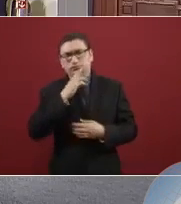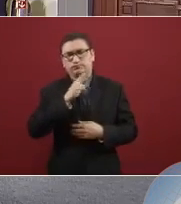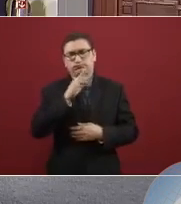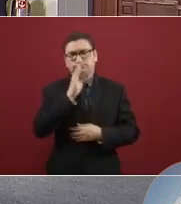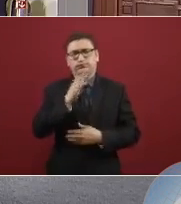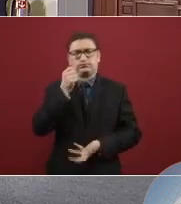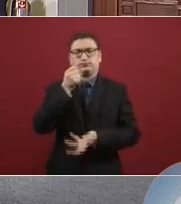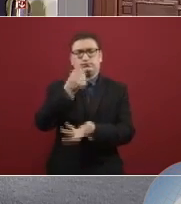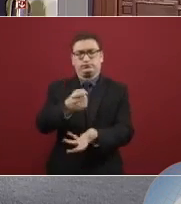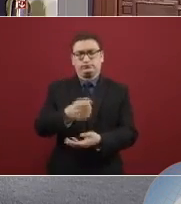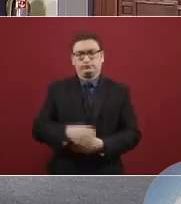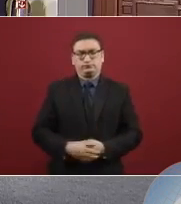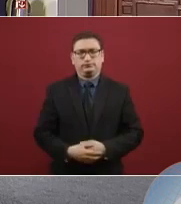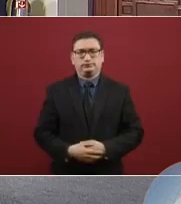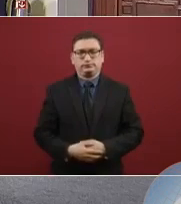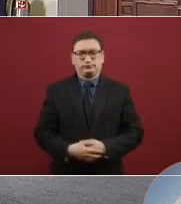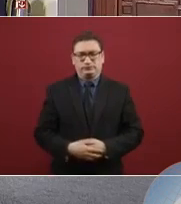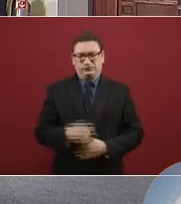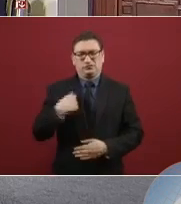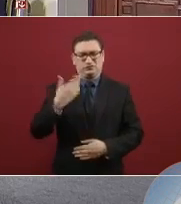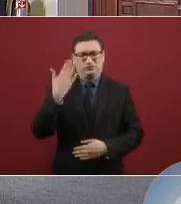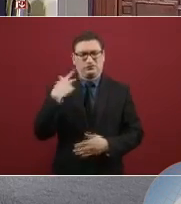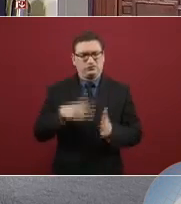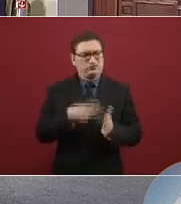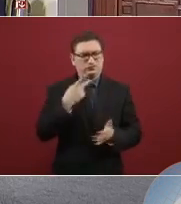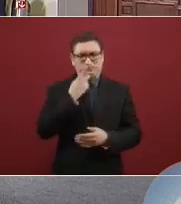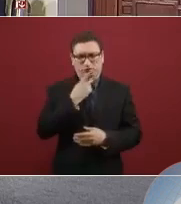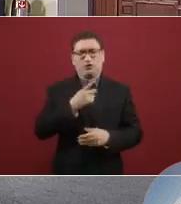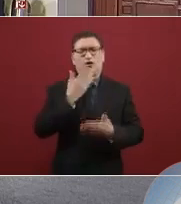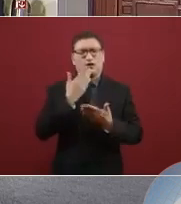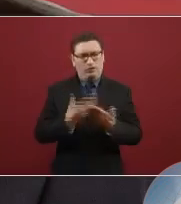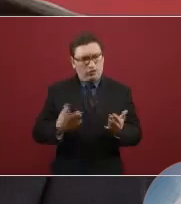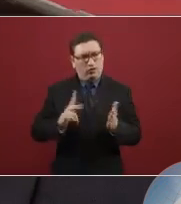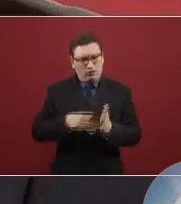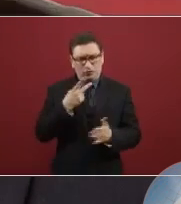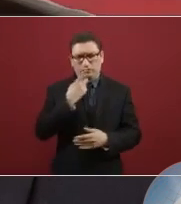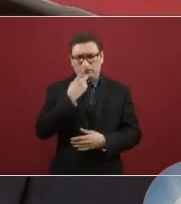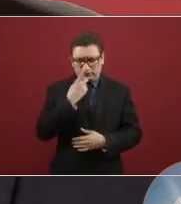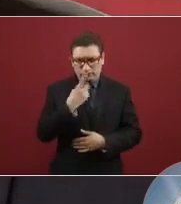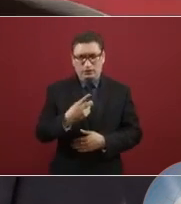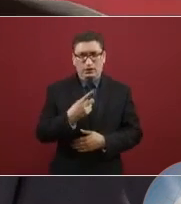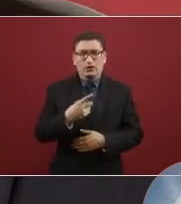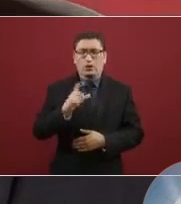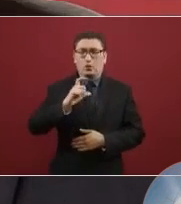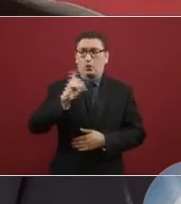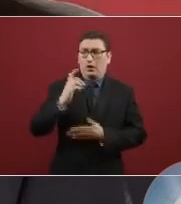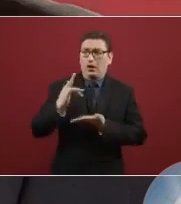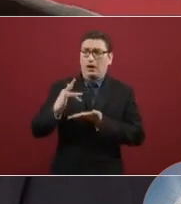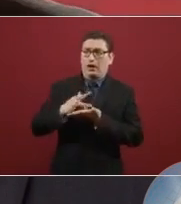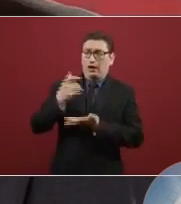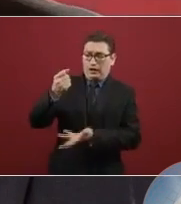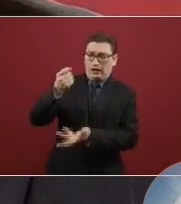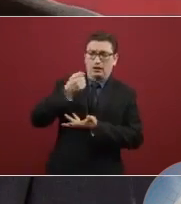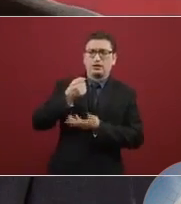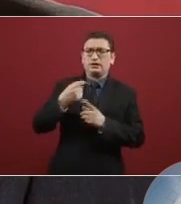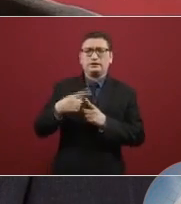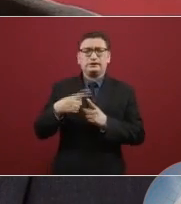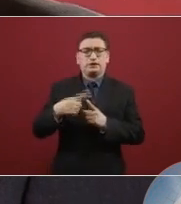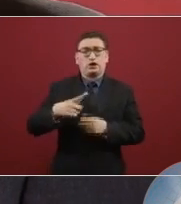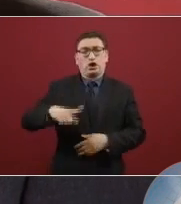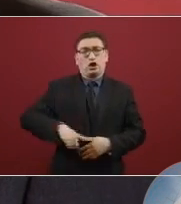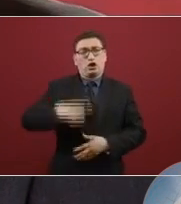gente ya lo dije una vez y lo repito ahora me dicen no nos mande el apoyo a través del